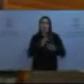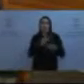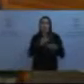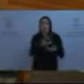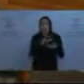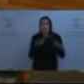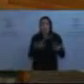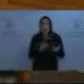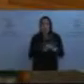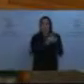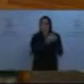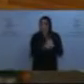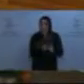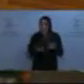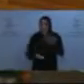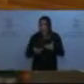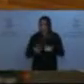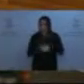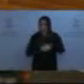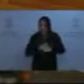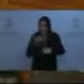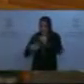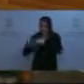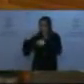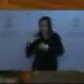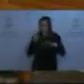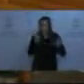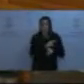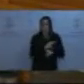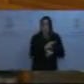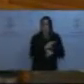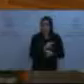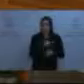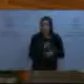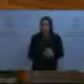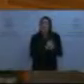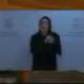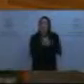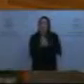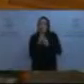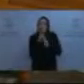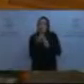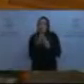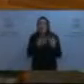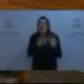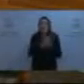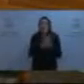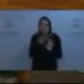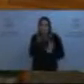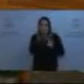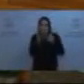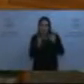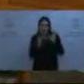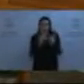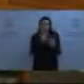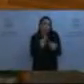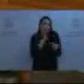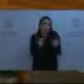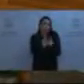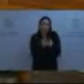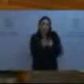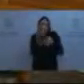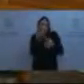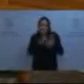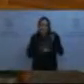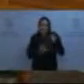en comparación con las bases que se han derogado y los cambios se limitan a describir las actividades de una manera esquemática y más concisa.